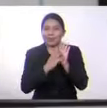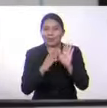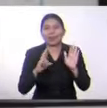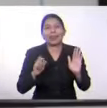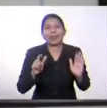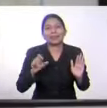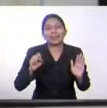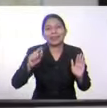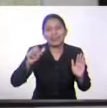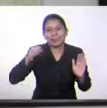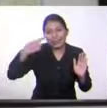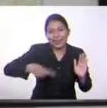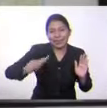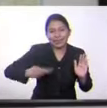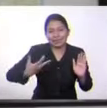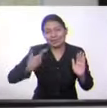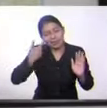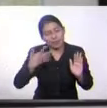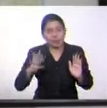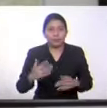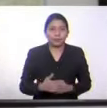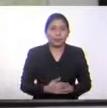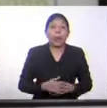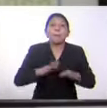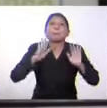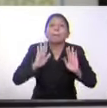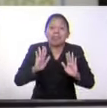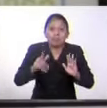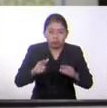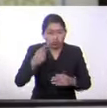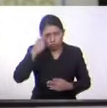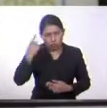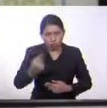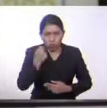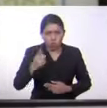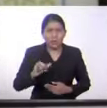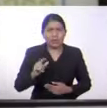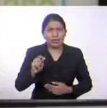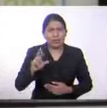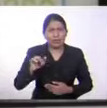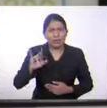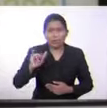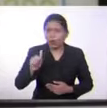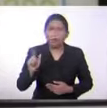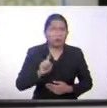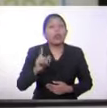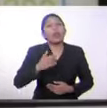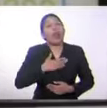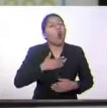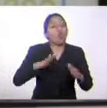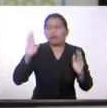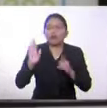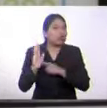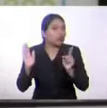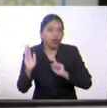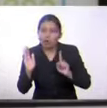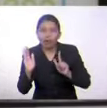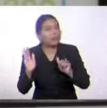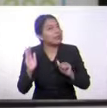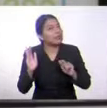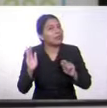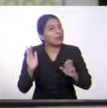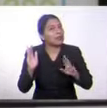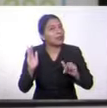realistas. Pero la narración no solo tiene que ser literaria, sino que tendremos la narración no literaria, que será utilizada